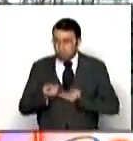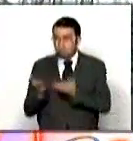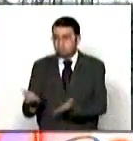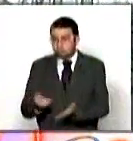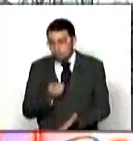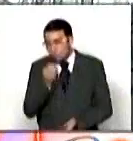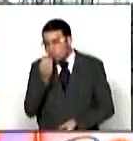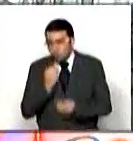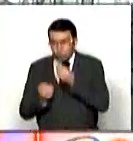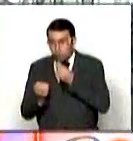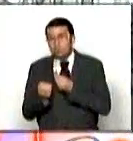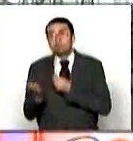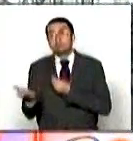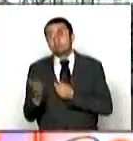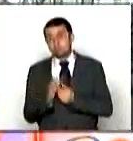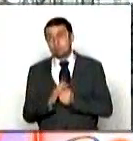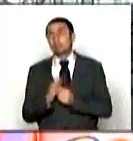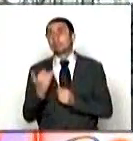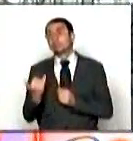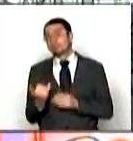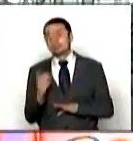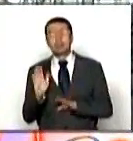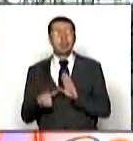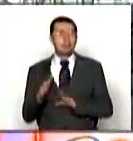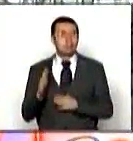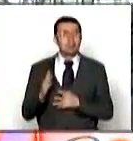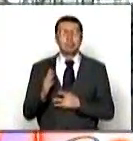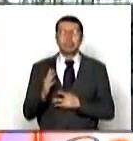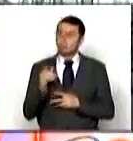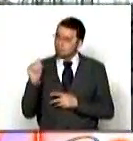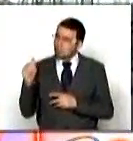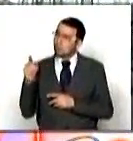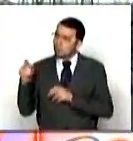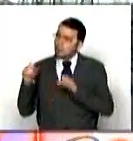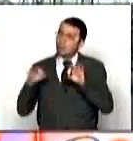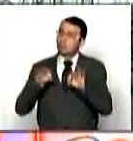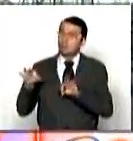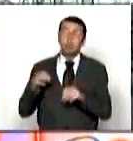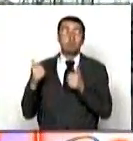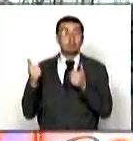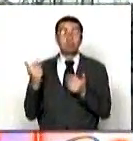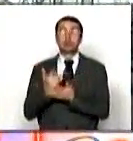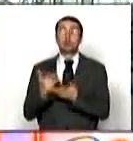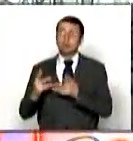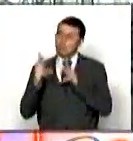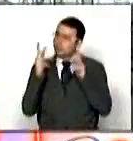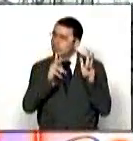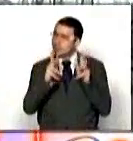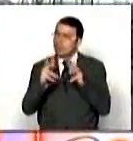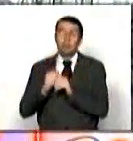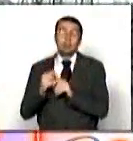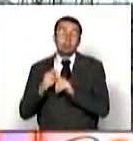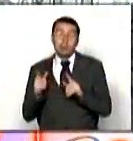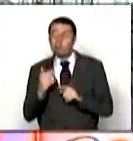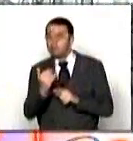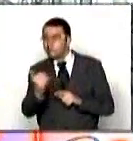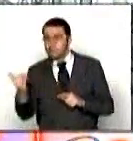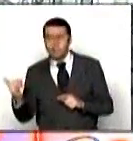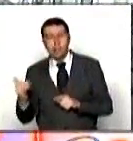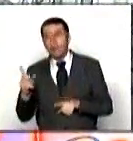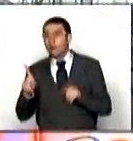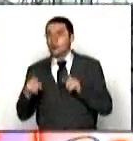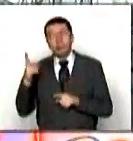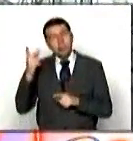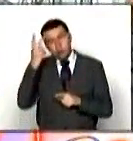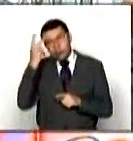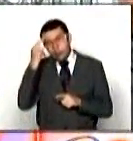usted algunos comentarios muy buenos sobre alimentación, sobre nutrición. Estamos fallando mucho, de hecho, uno observa